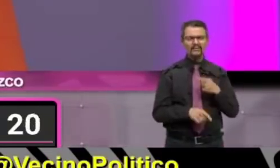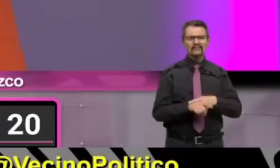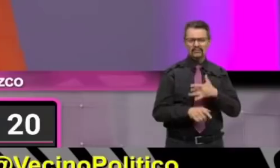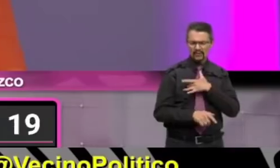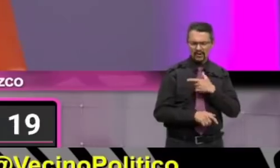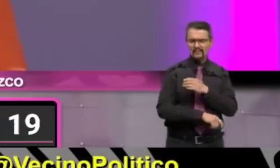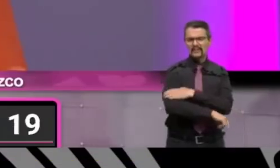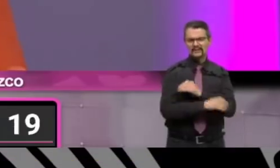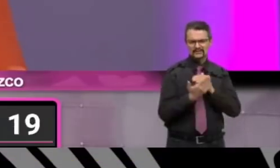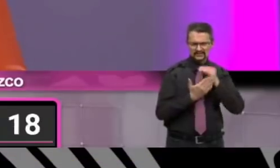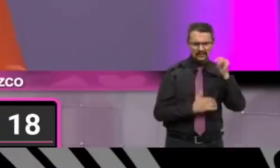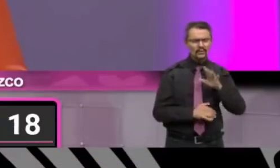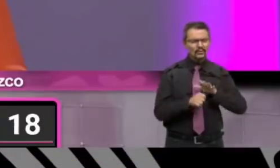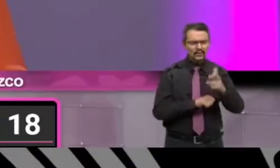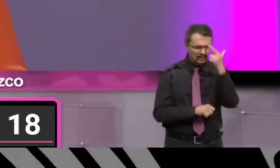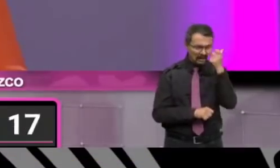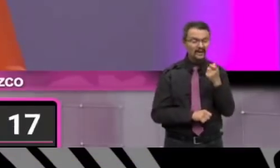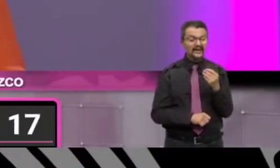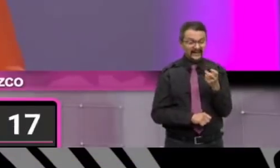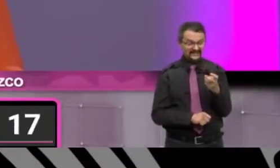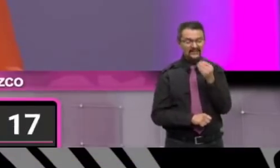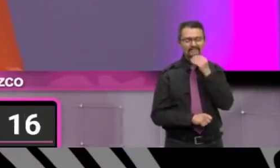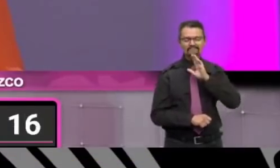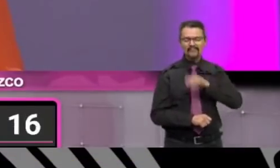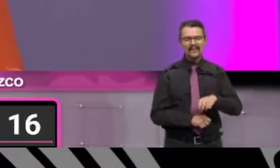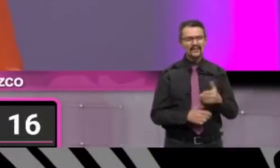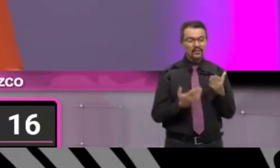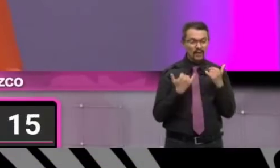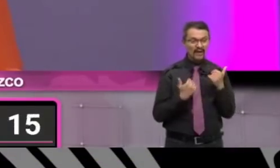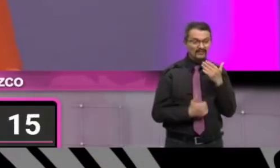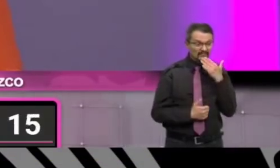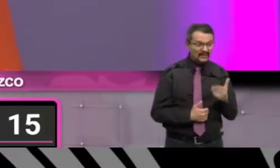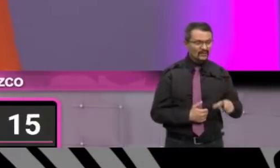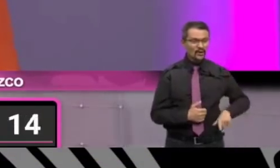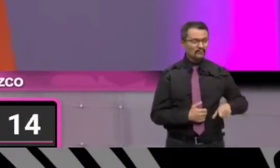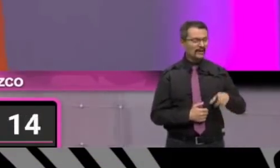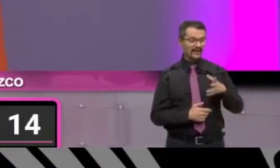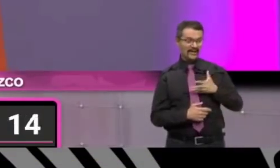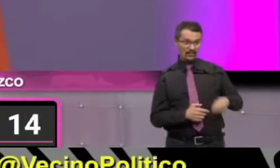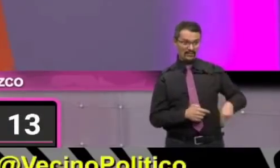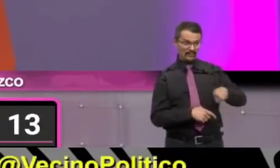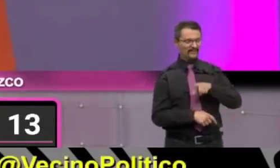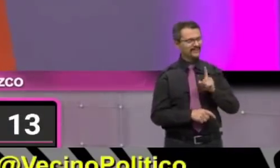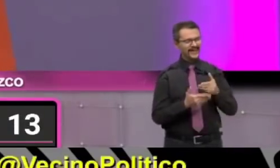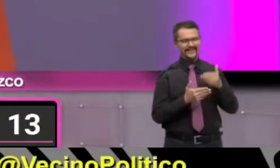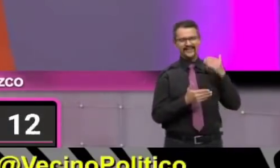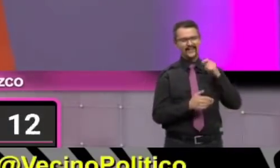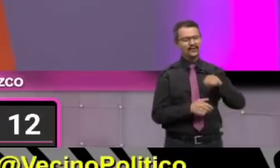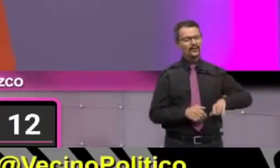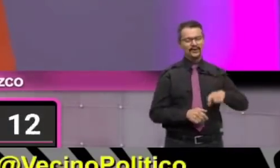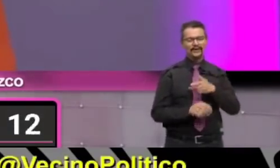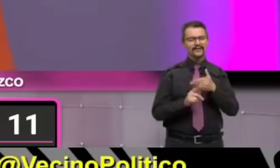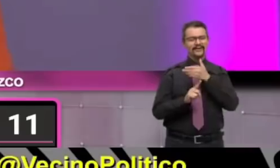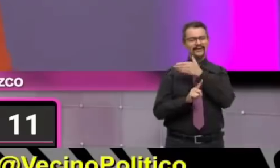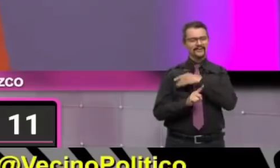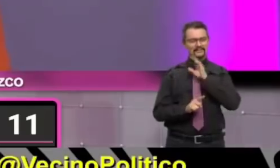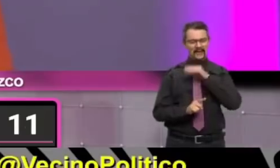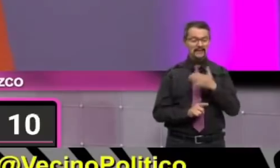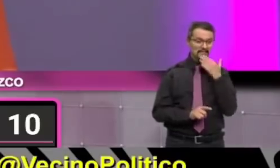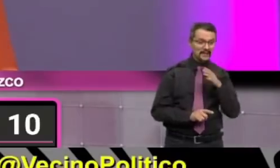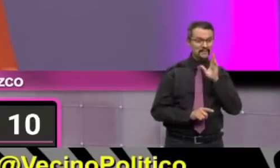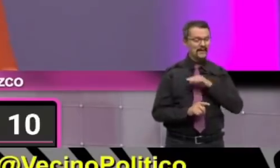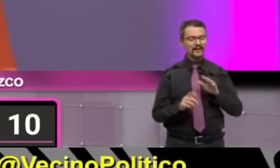la mala alimentación. Creo que es un tema muy polémico. Yo creo que para empezar hay que ver que no todo no es negro y blanco, hay muchos grises, hay muchos matices en esta